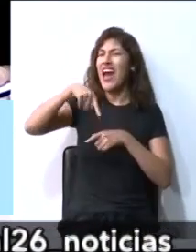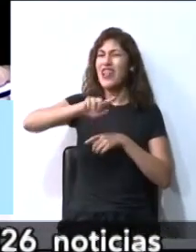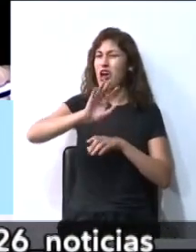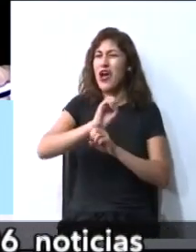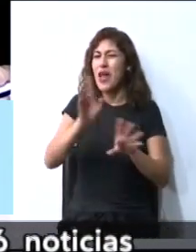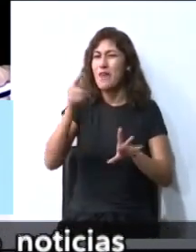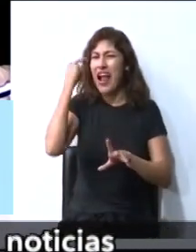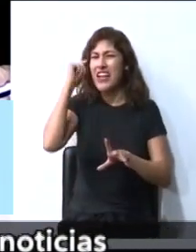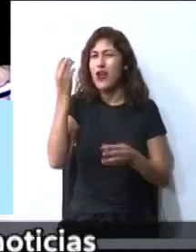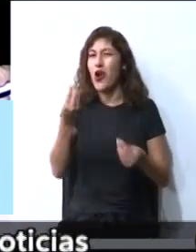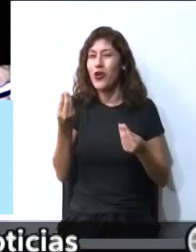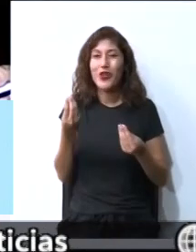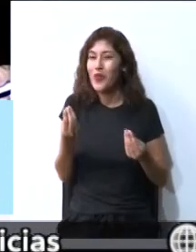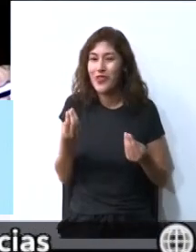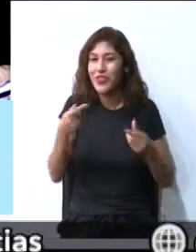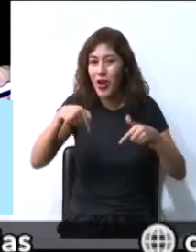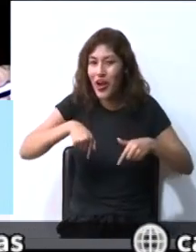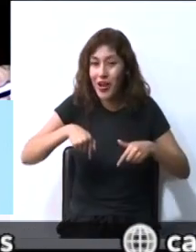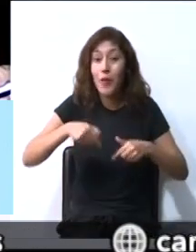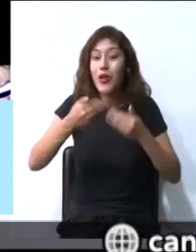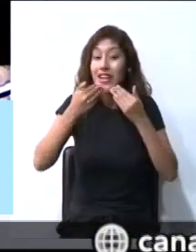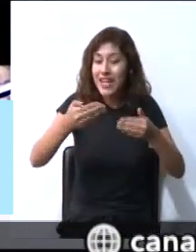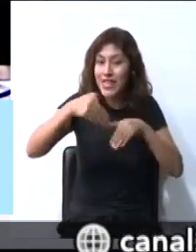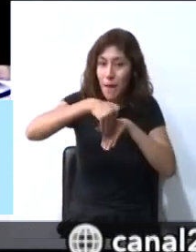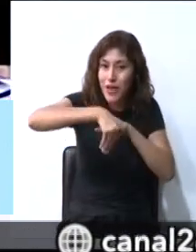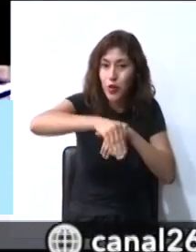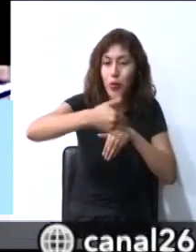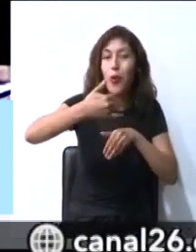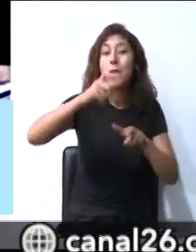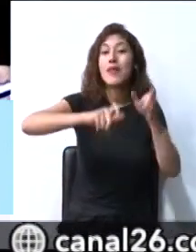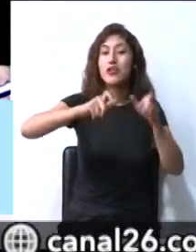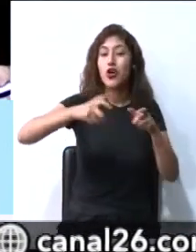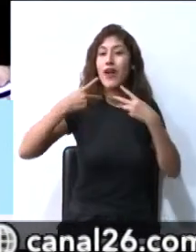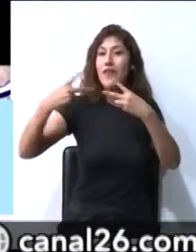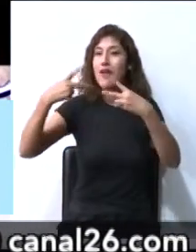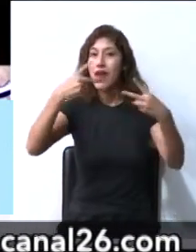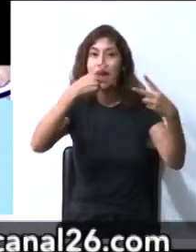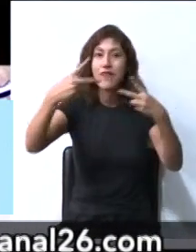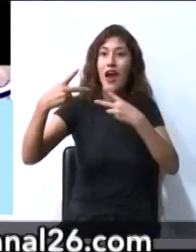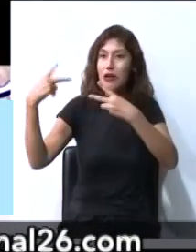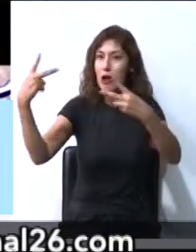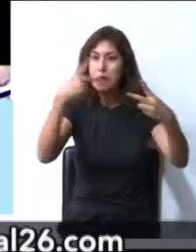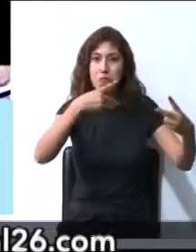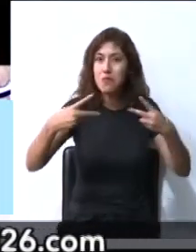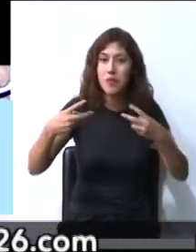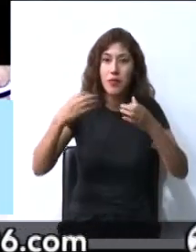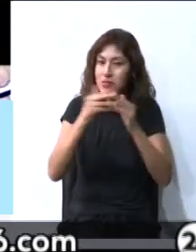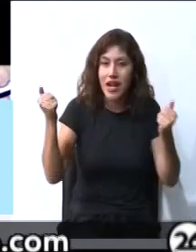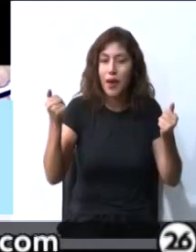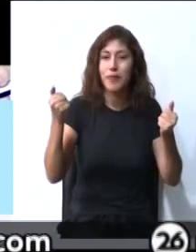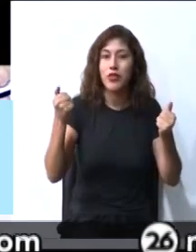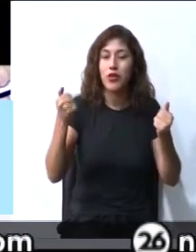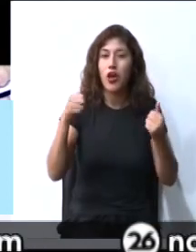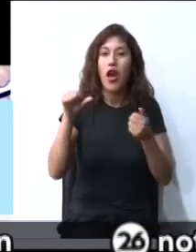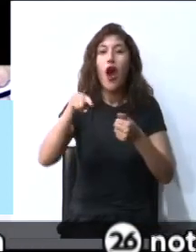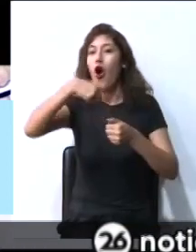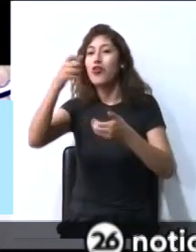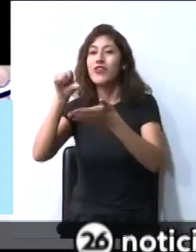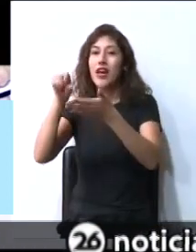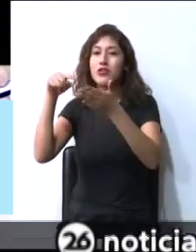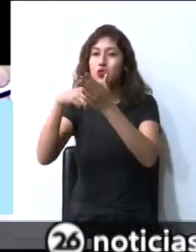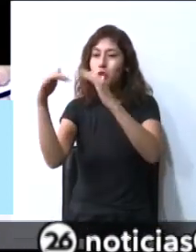son contundentes. La gente viaja más rápido y el Metrobús ya hoy está llegando a otras ciudades. Y también